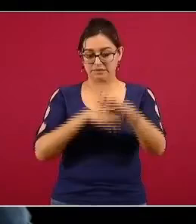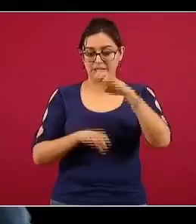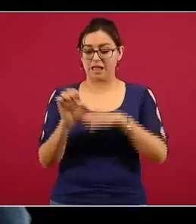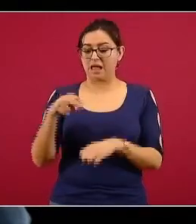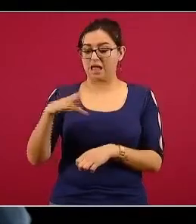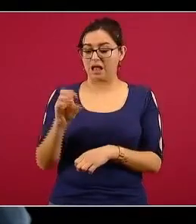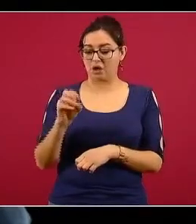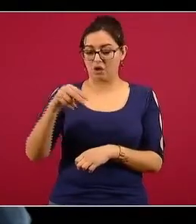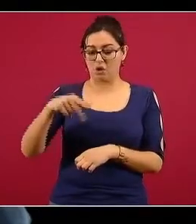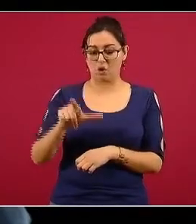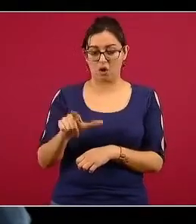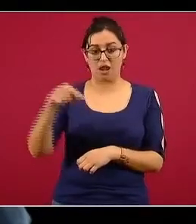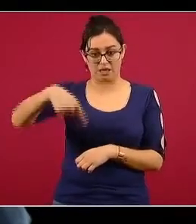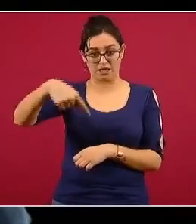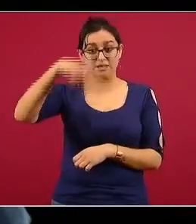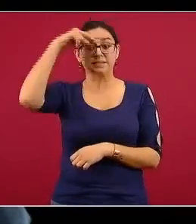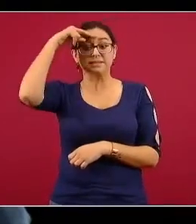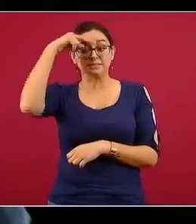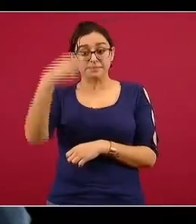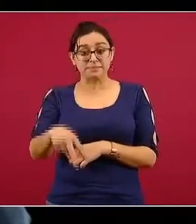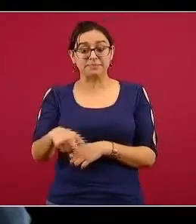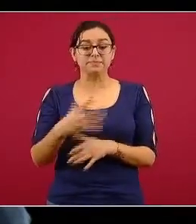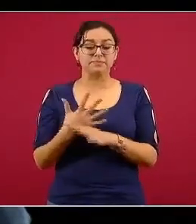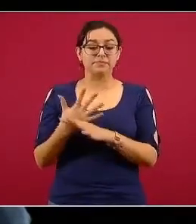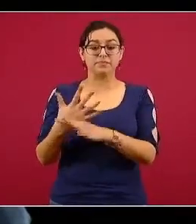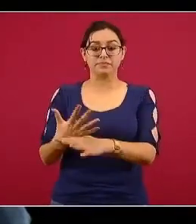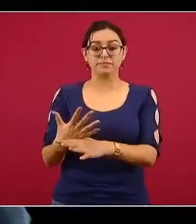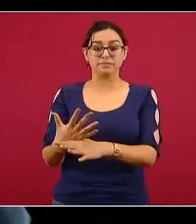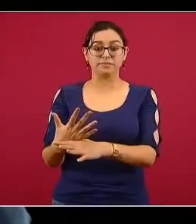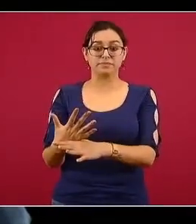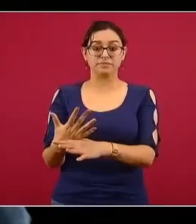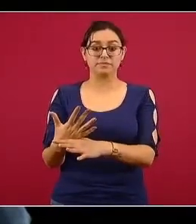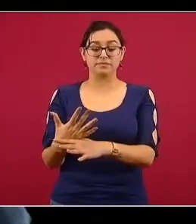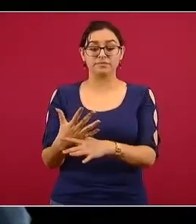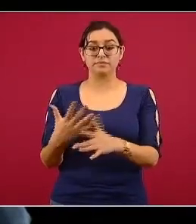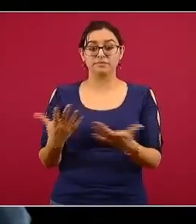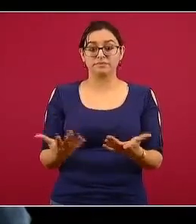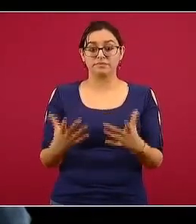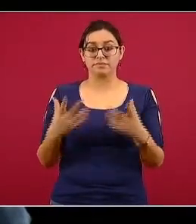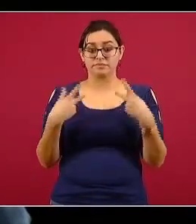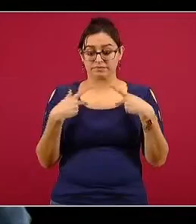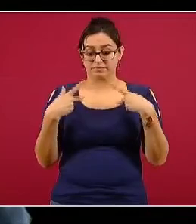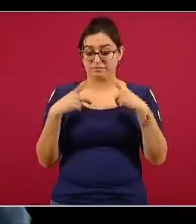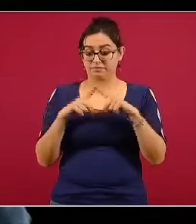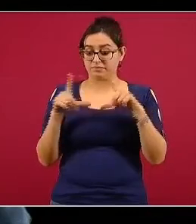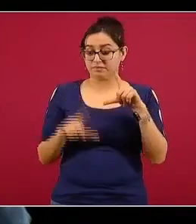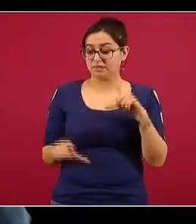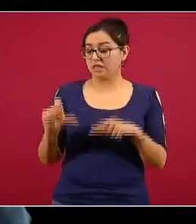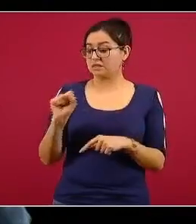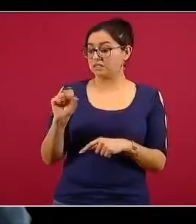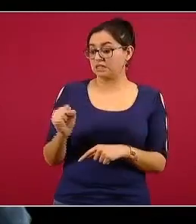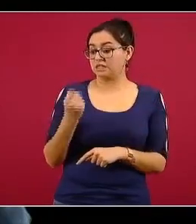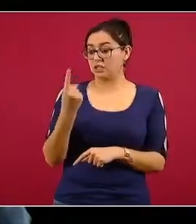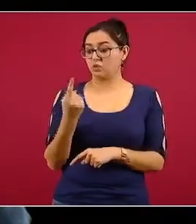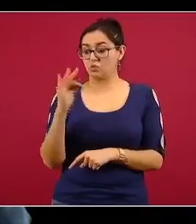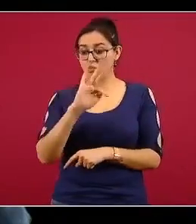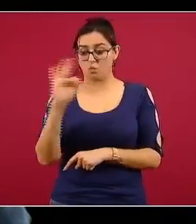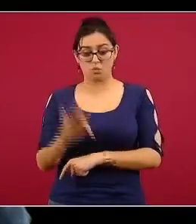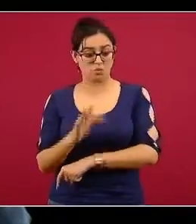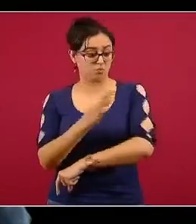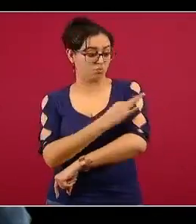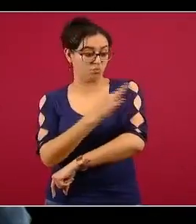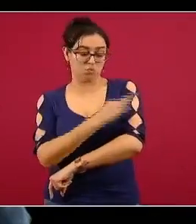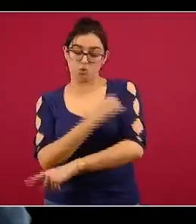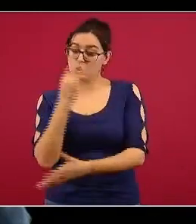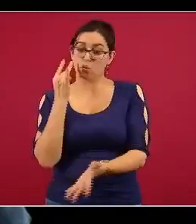México, donde habla que solo 61% de los mexicanos se vacunaría. O sea, parece un número muy